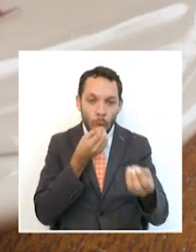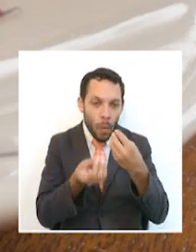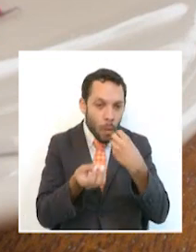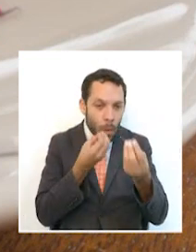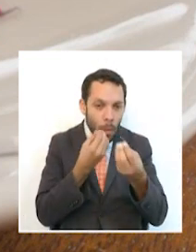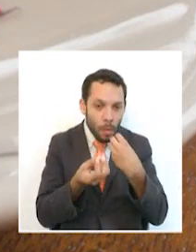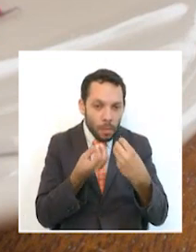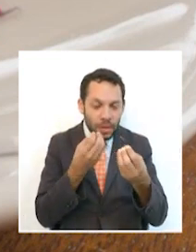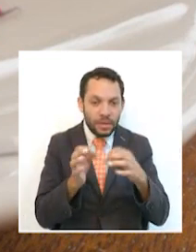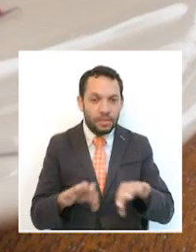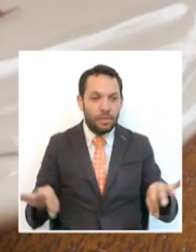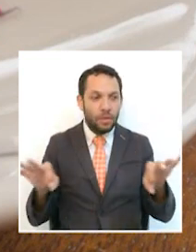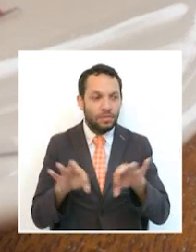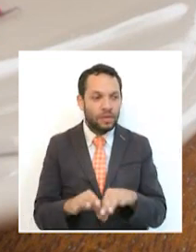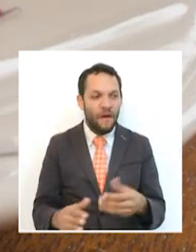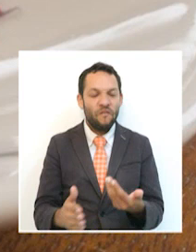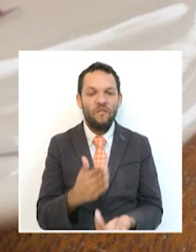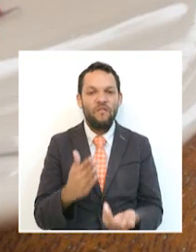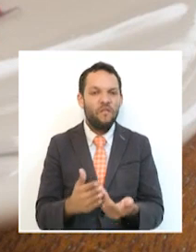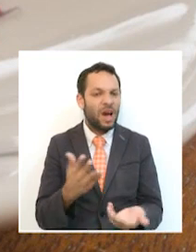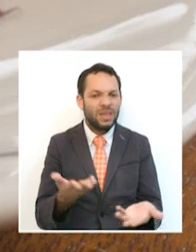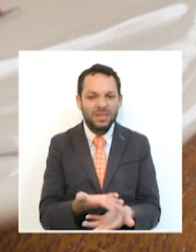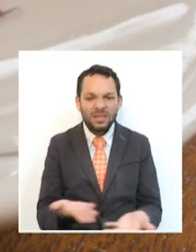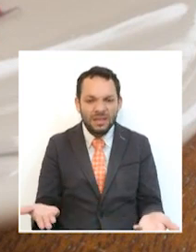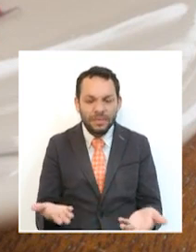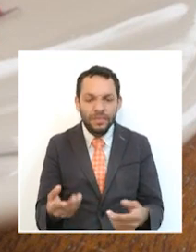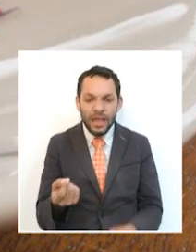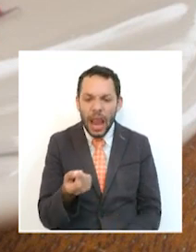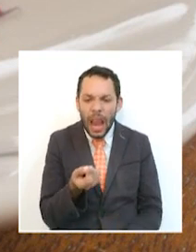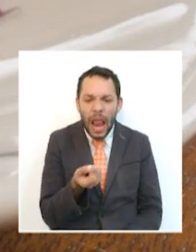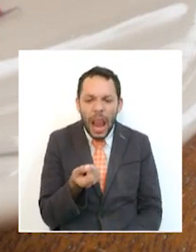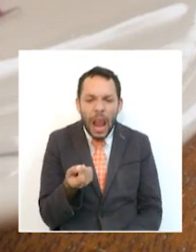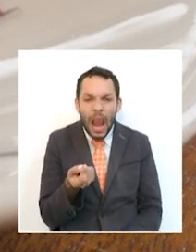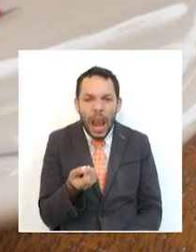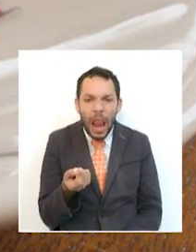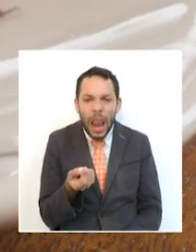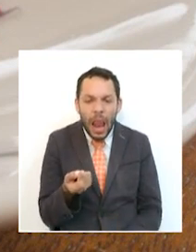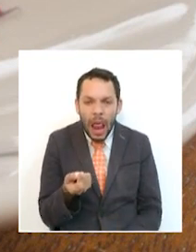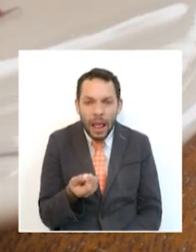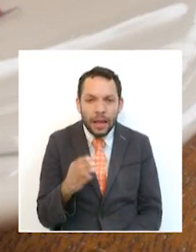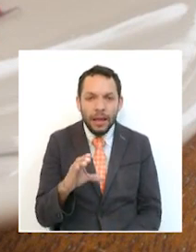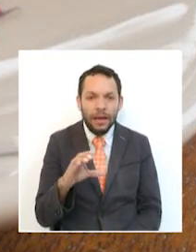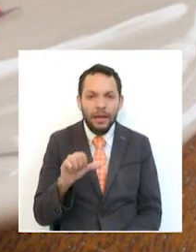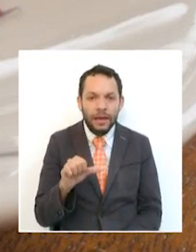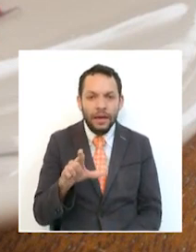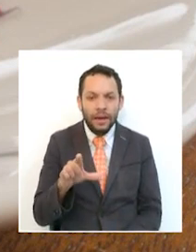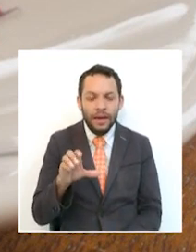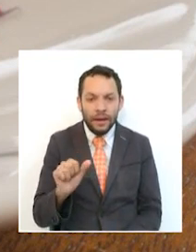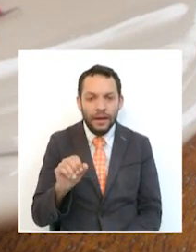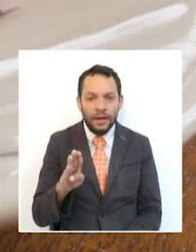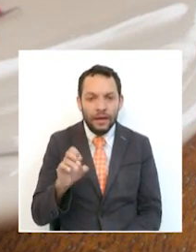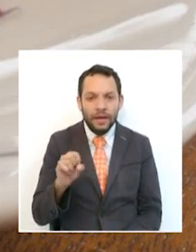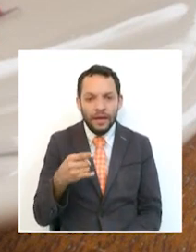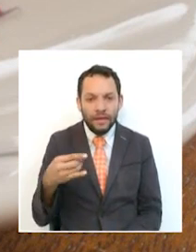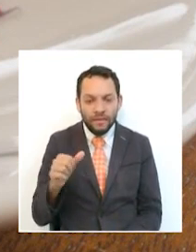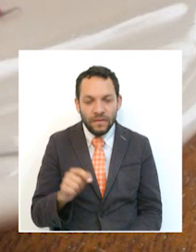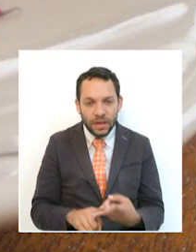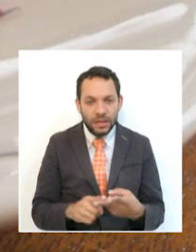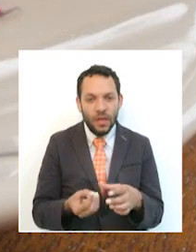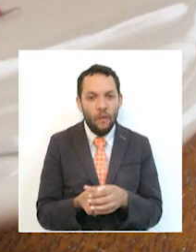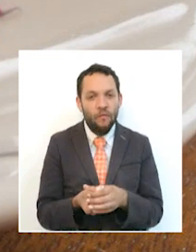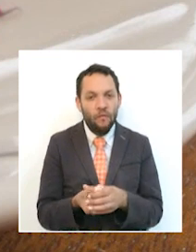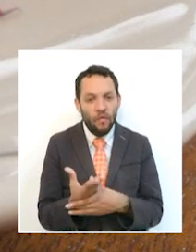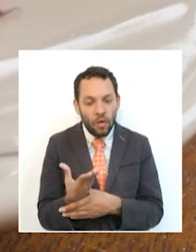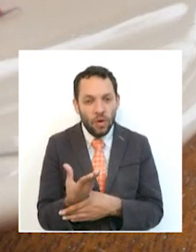en este día vean lo fácil que es ve ahí están las semillas de calabaza esto lo preparamos este domingo las hojas las flores de